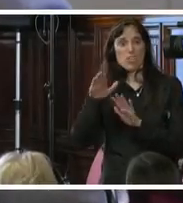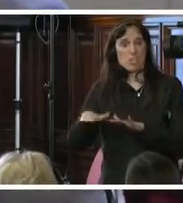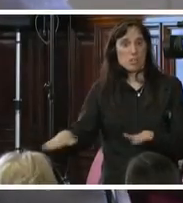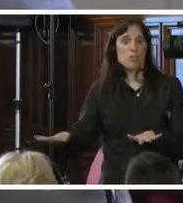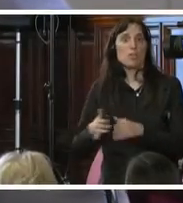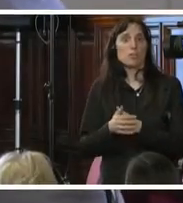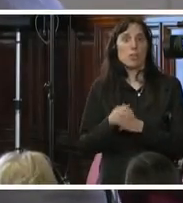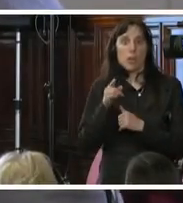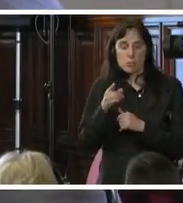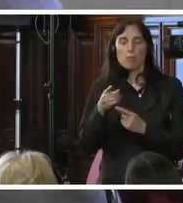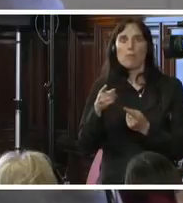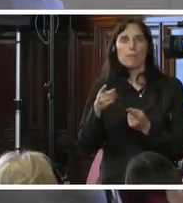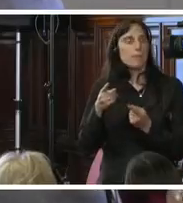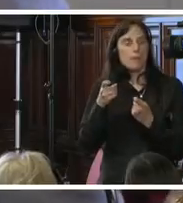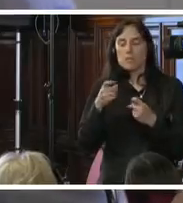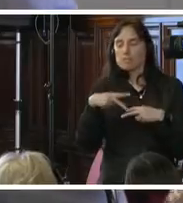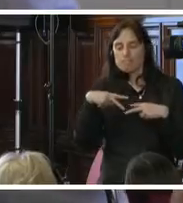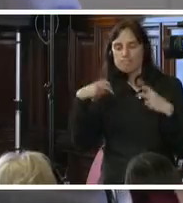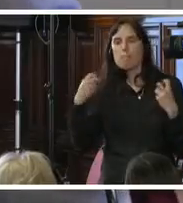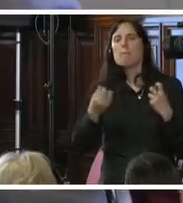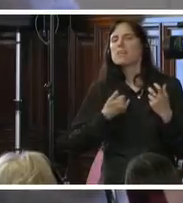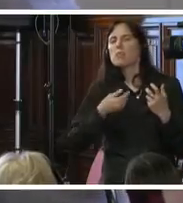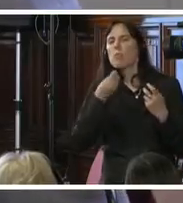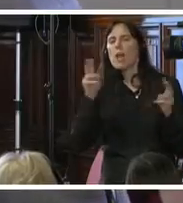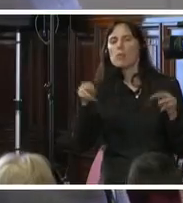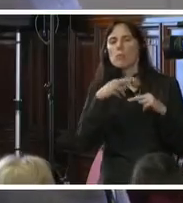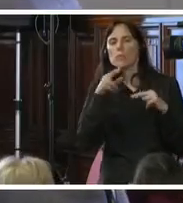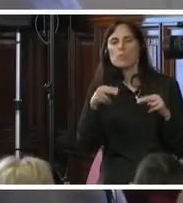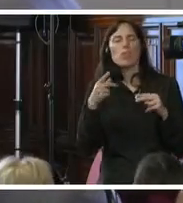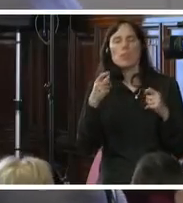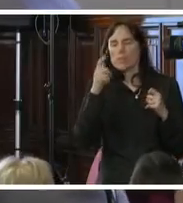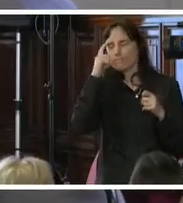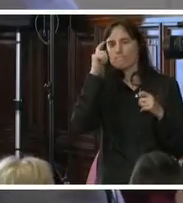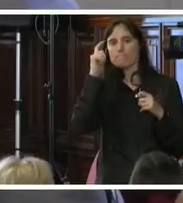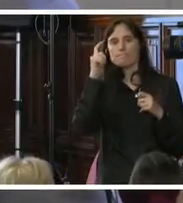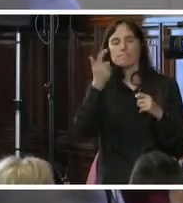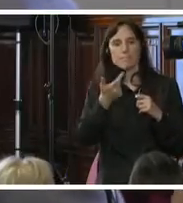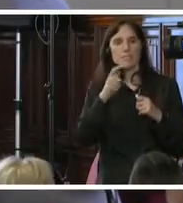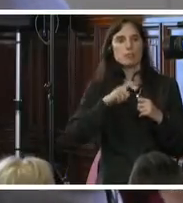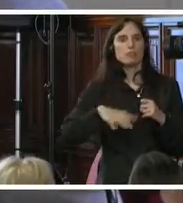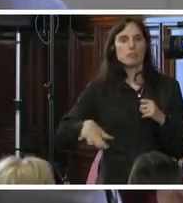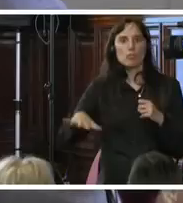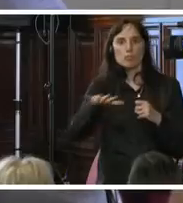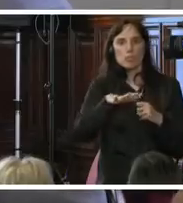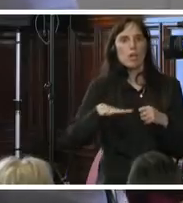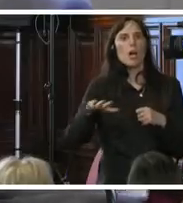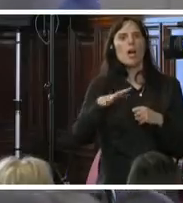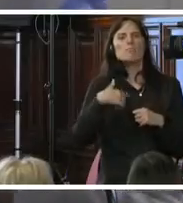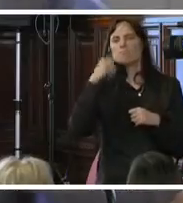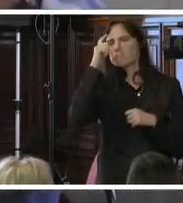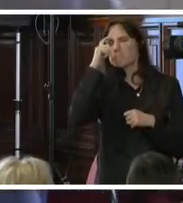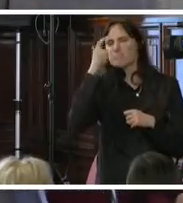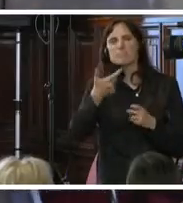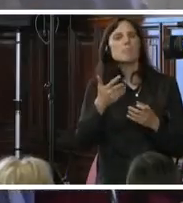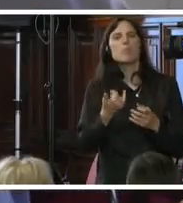alguna conclusión. Y definitivamente tenemos que cambiar la visión de la sociedad. Pero cambiar la visión de la sociedad